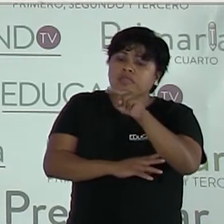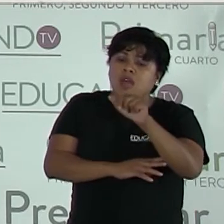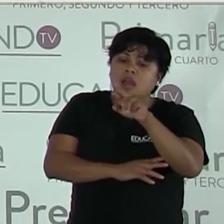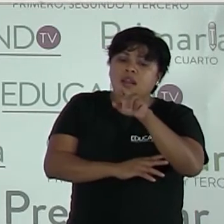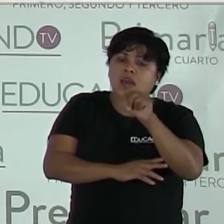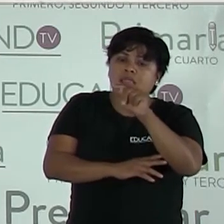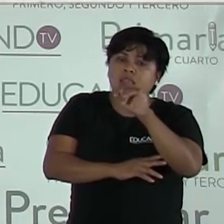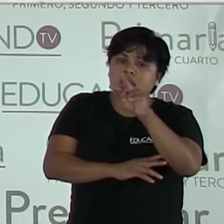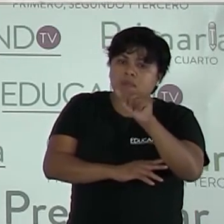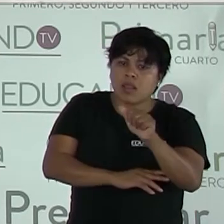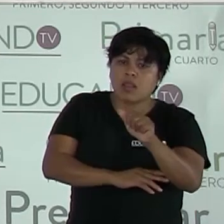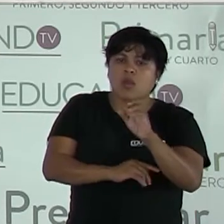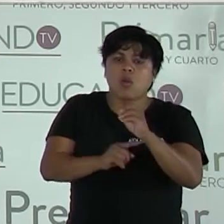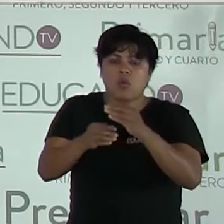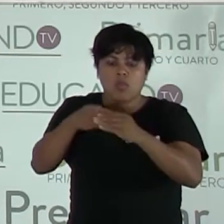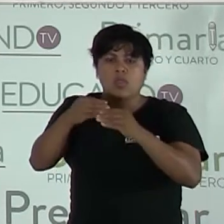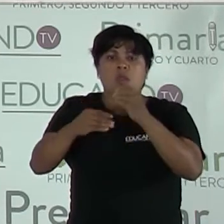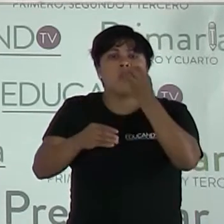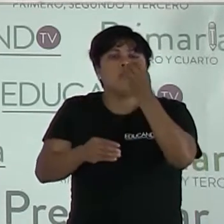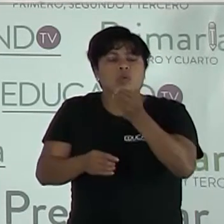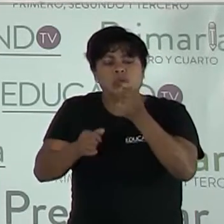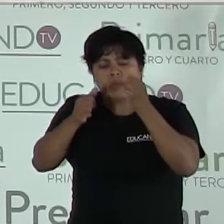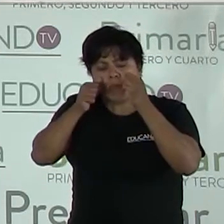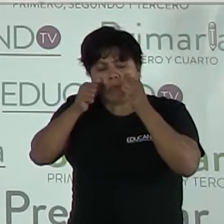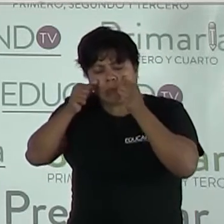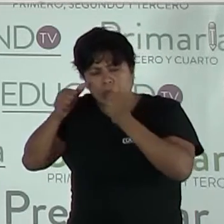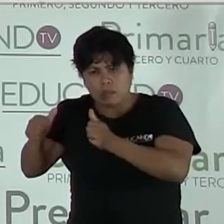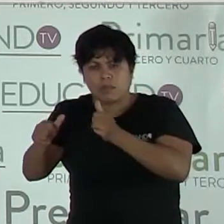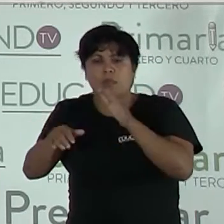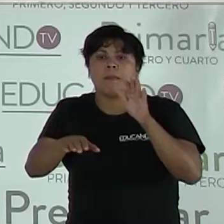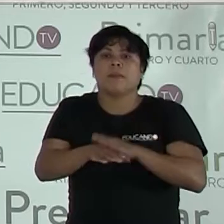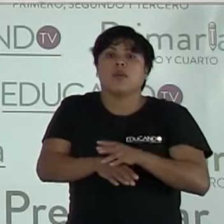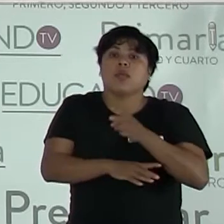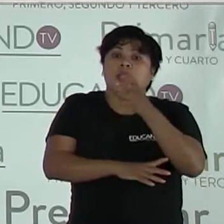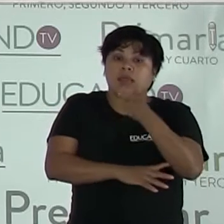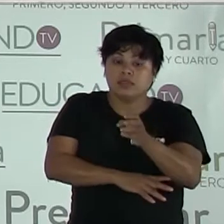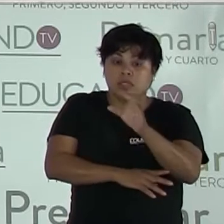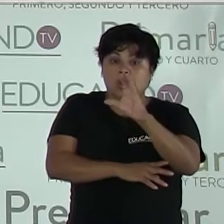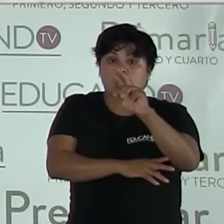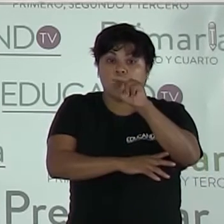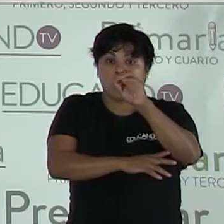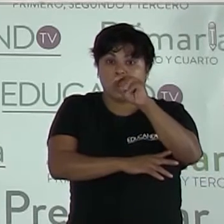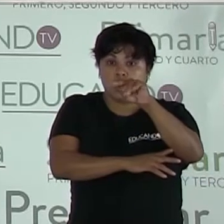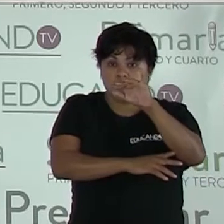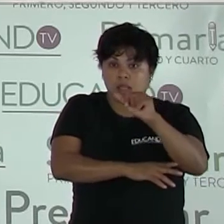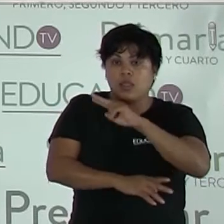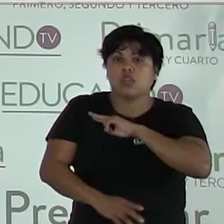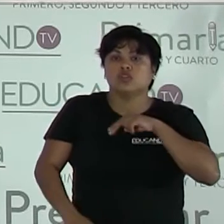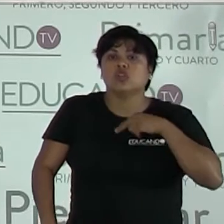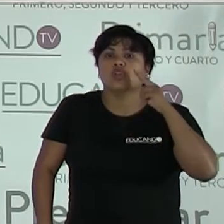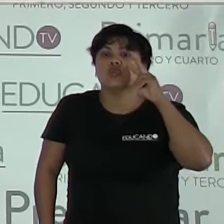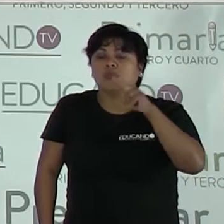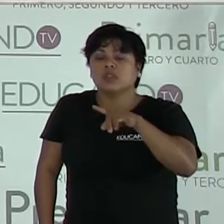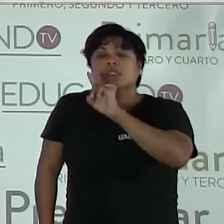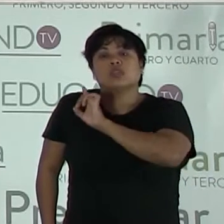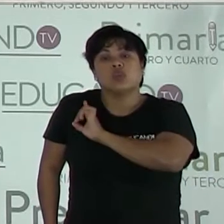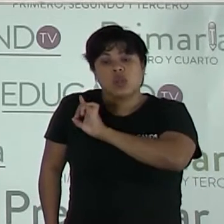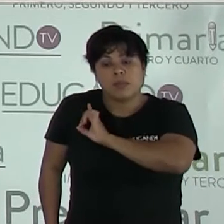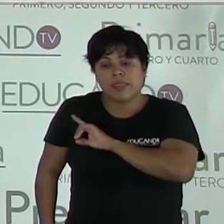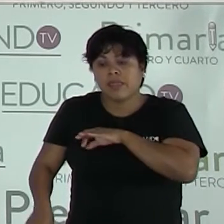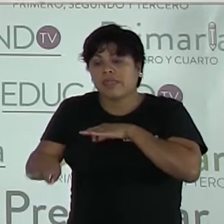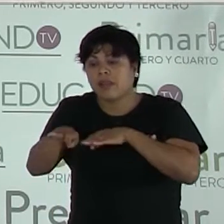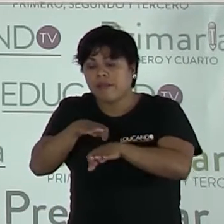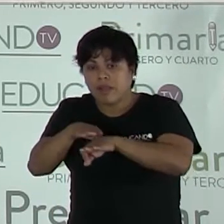forma narrativa. Mucha atención porque en la crónica vimos que